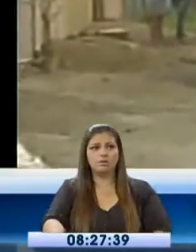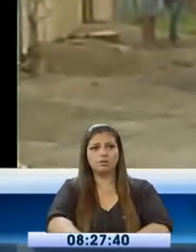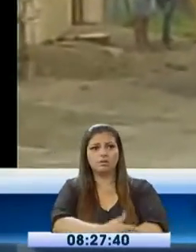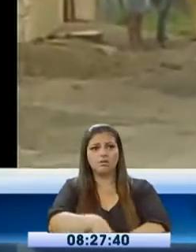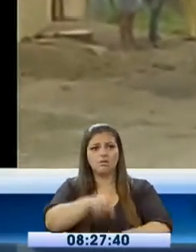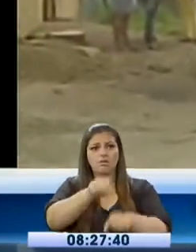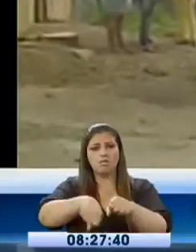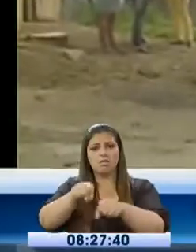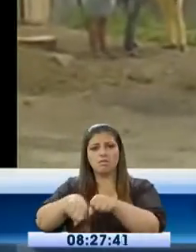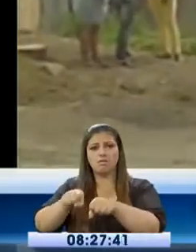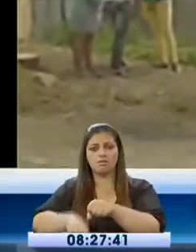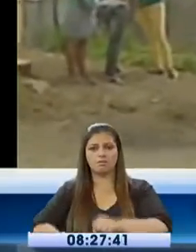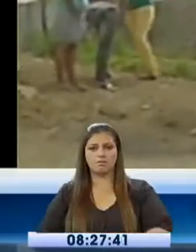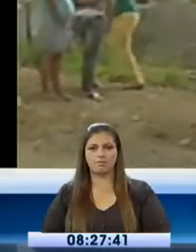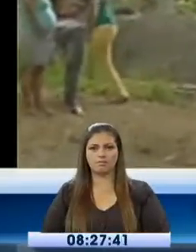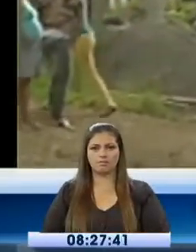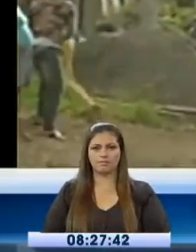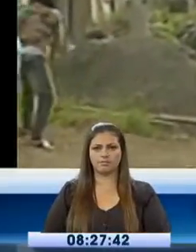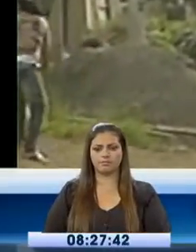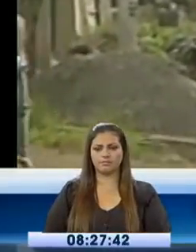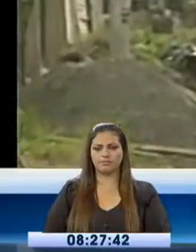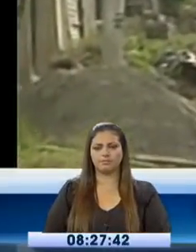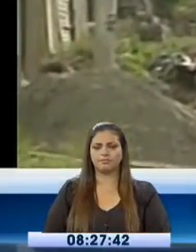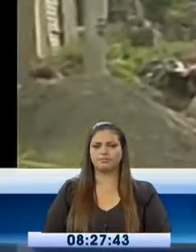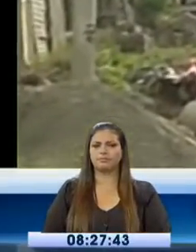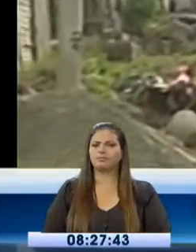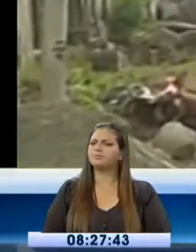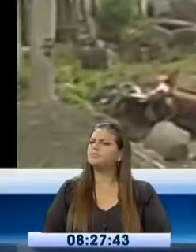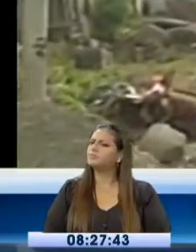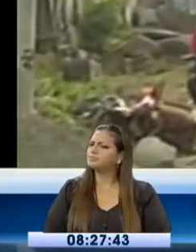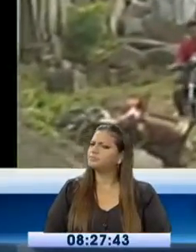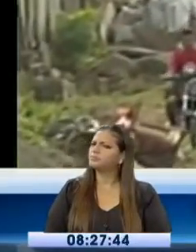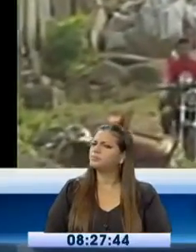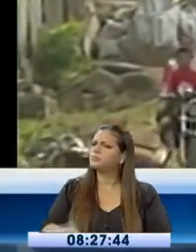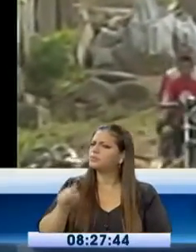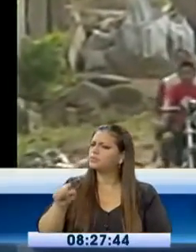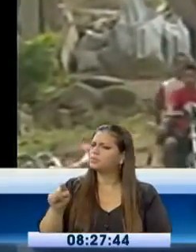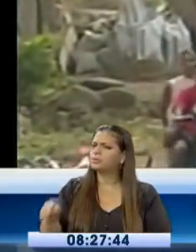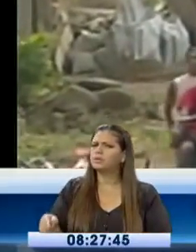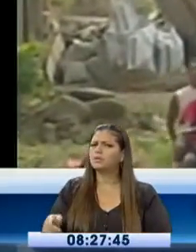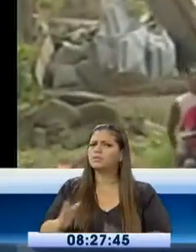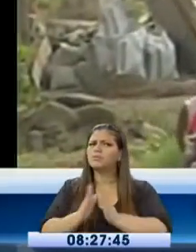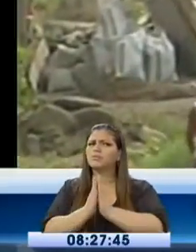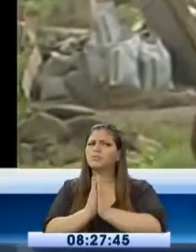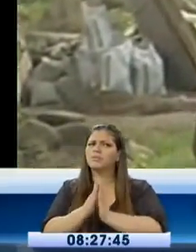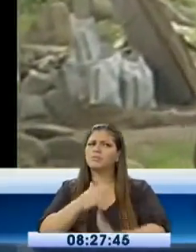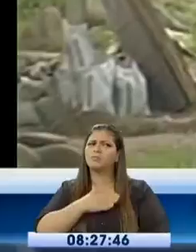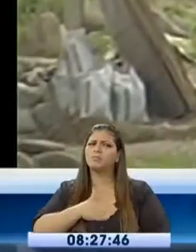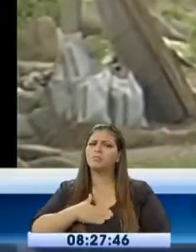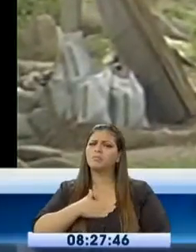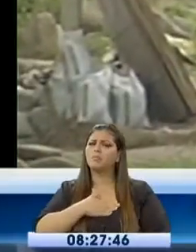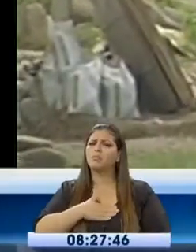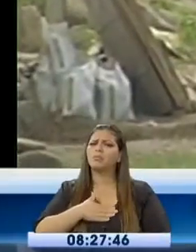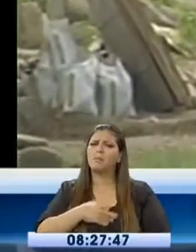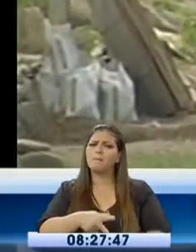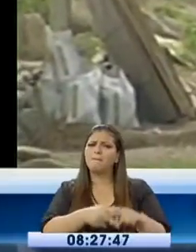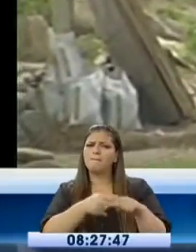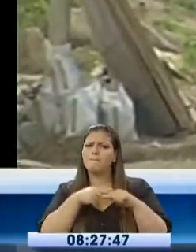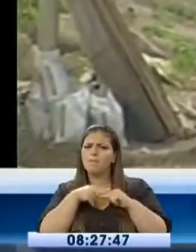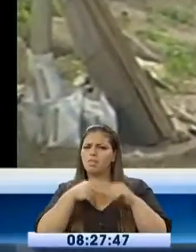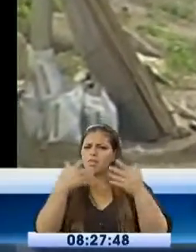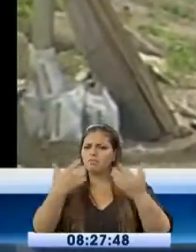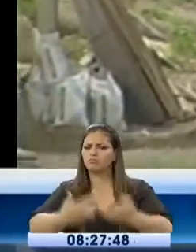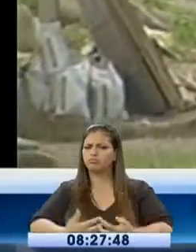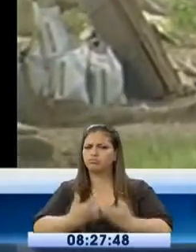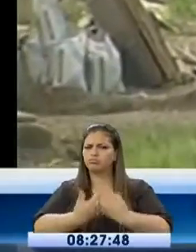El respecto a la maquinaria, ustedes desean, me imagino yo, la pavimentación de sus calles, pero ¿por qué piden maquinaria y